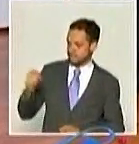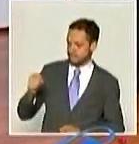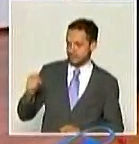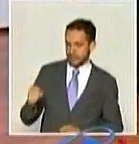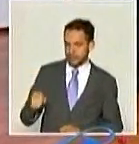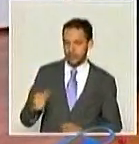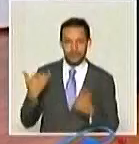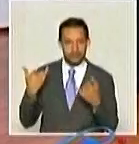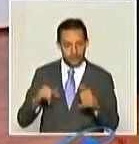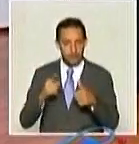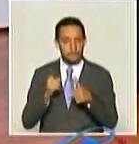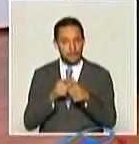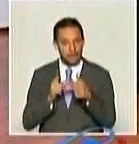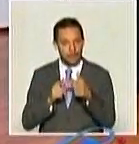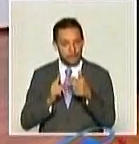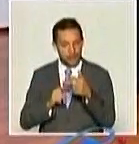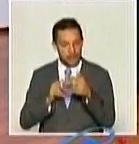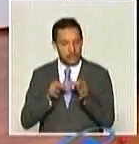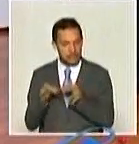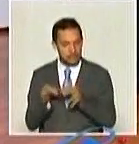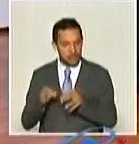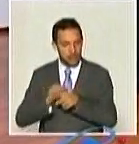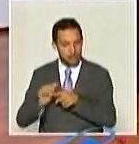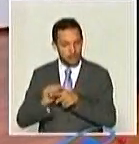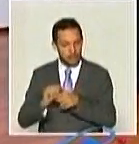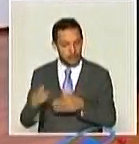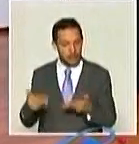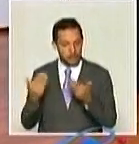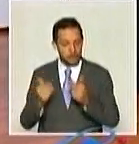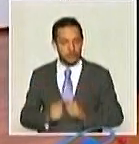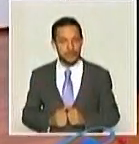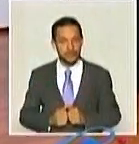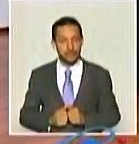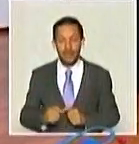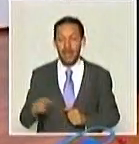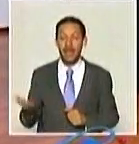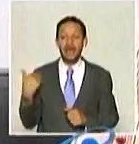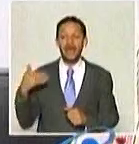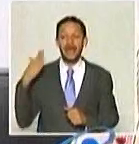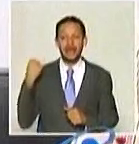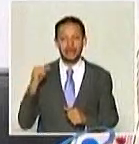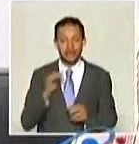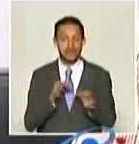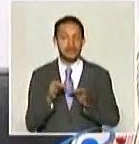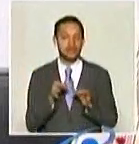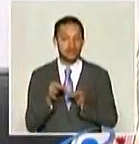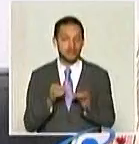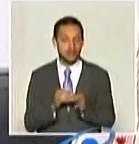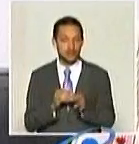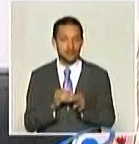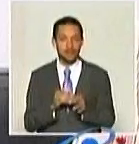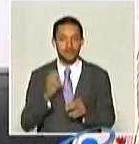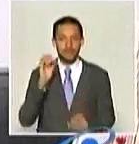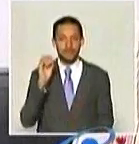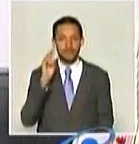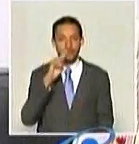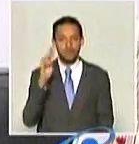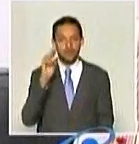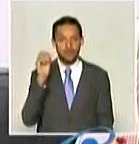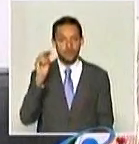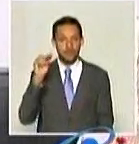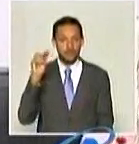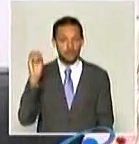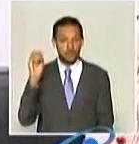técnicas con las cuales se está aplicando el ozono. Como hablamos al principio, el ozono es tóxico respirado